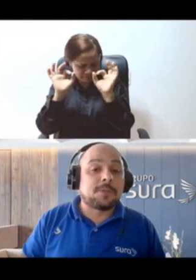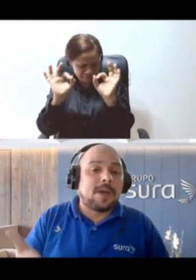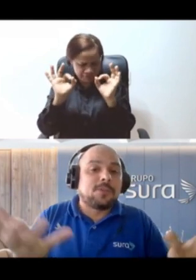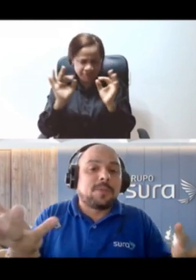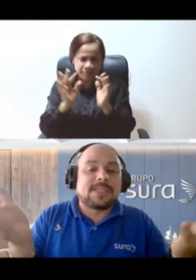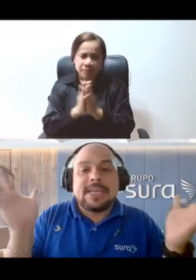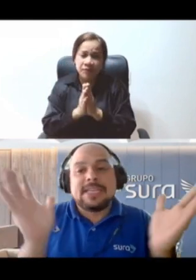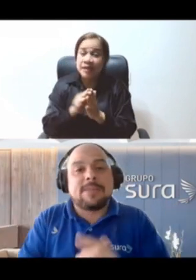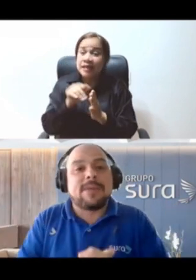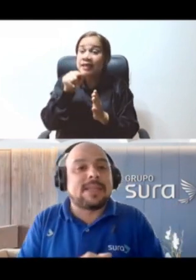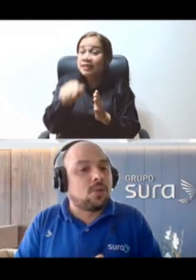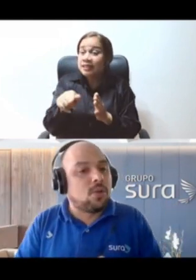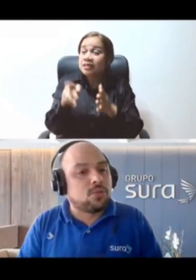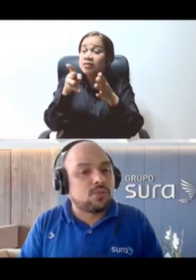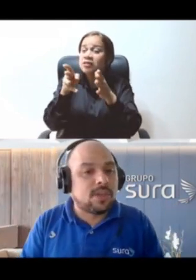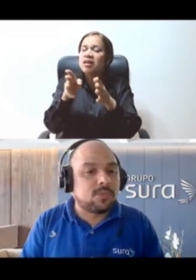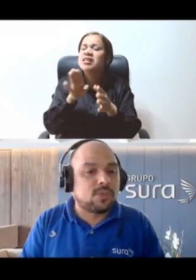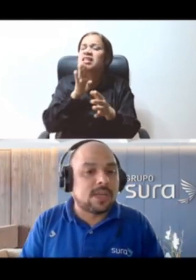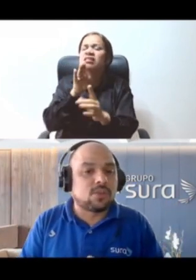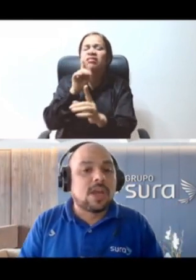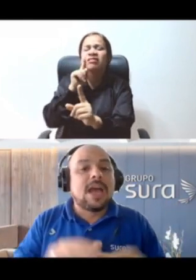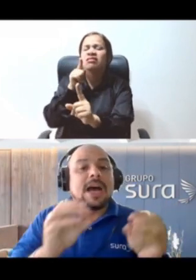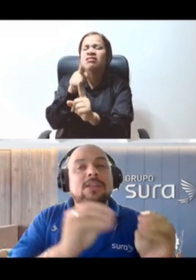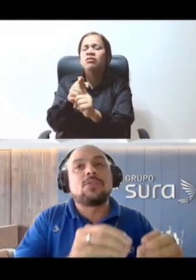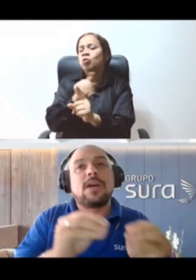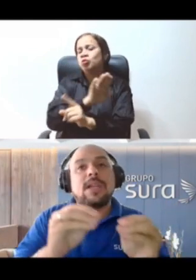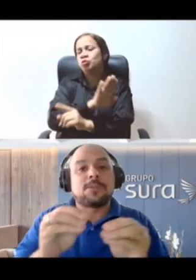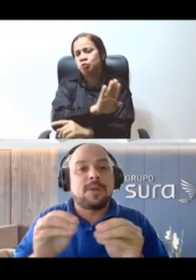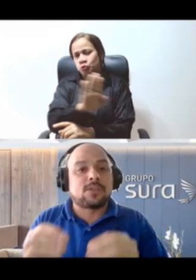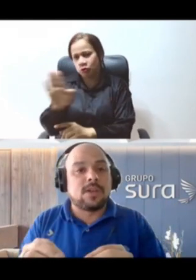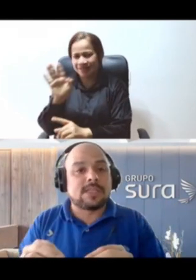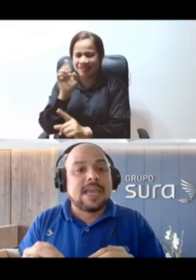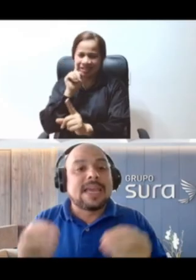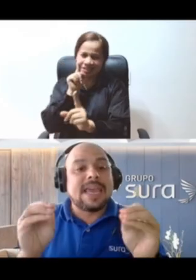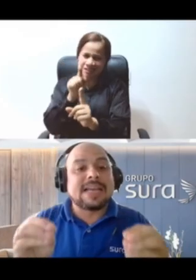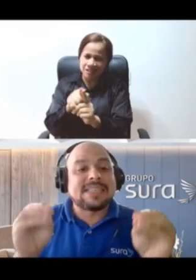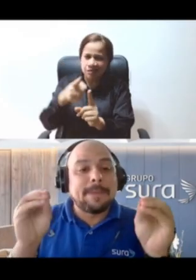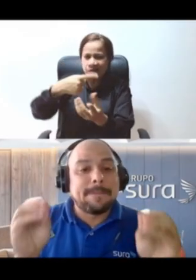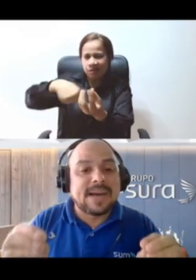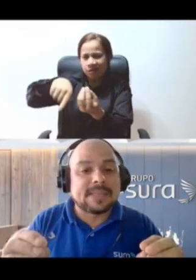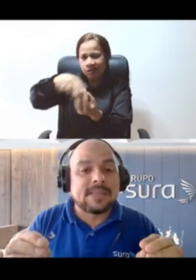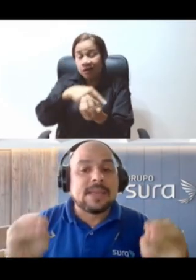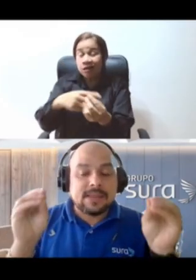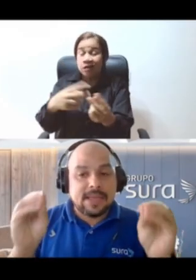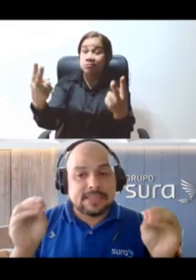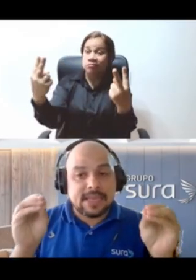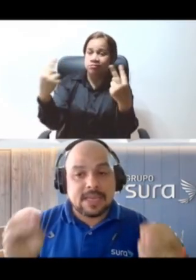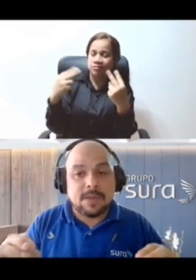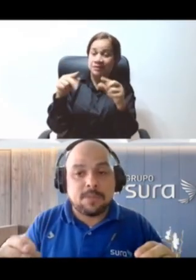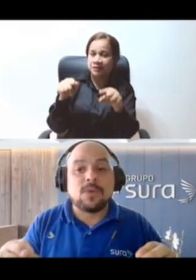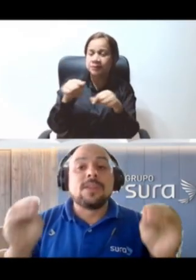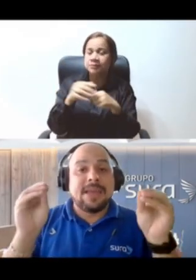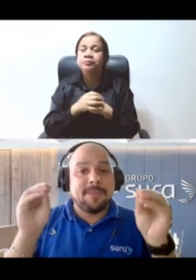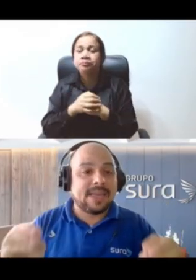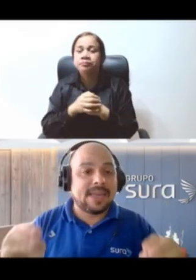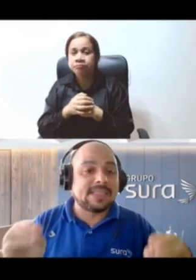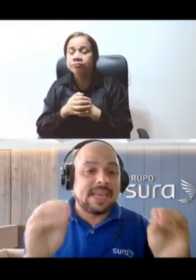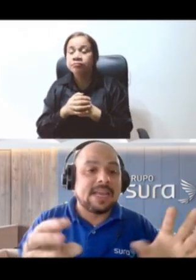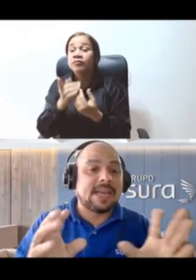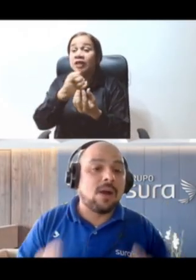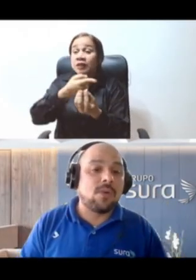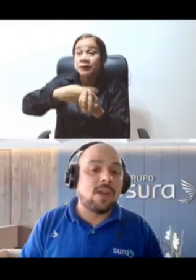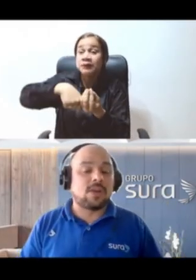va dirigido este espacio? Pues inicialmente a todos ustedes, muchachos, a todas las personas que hacen parte de este equipo